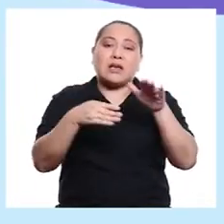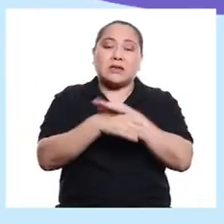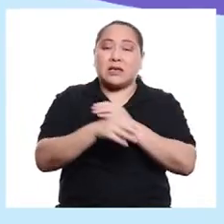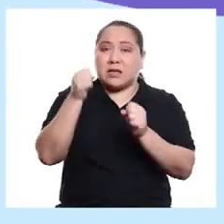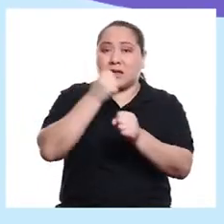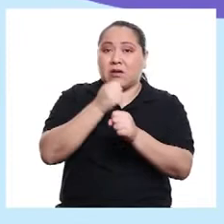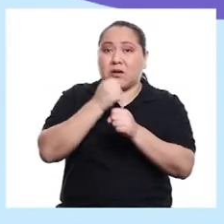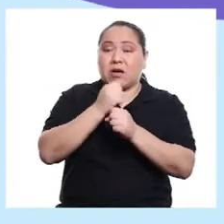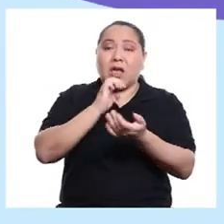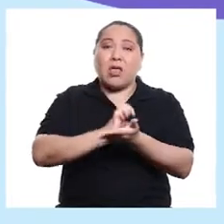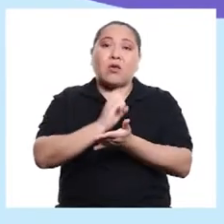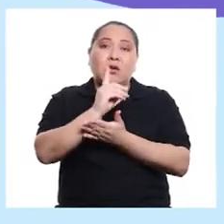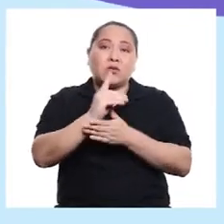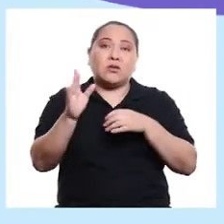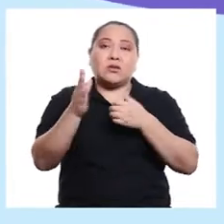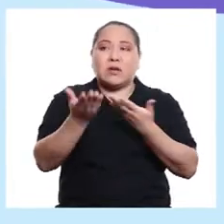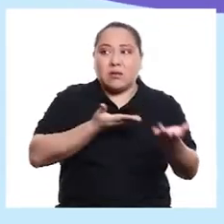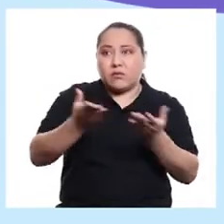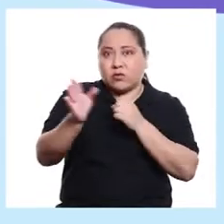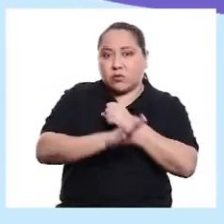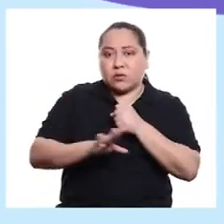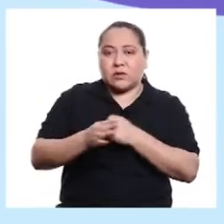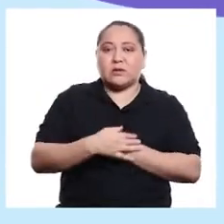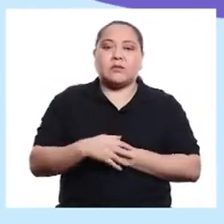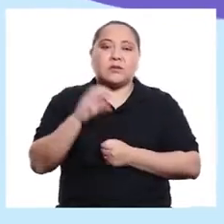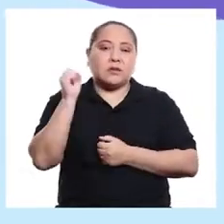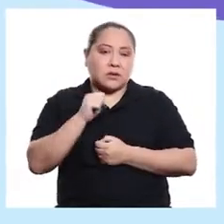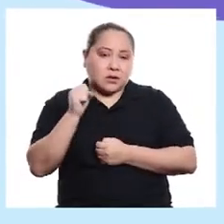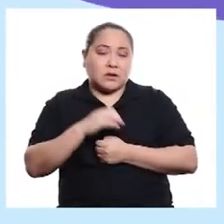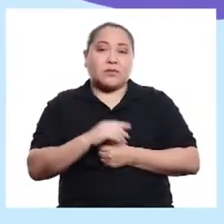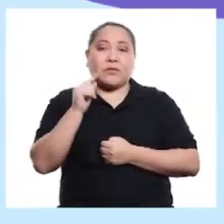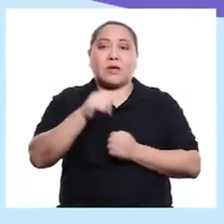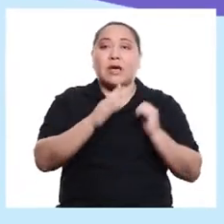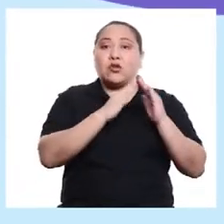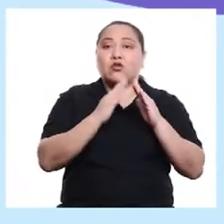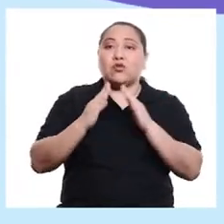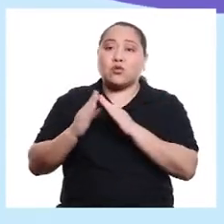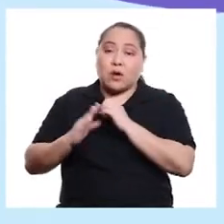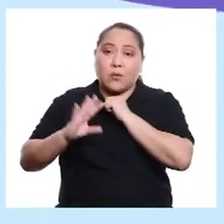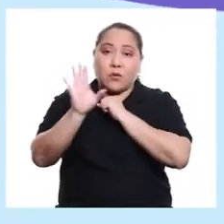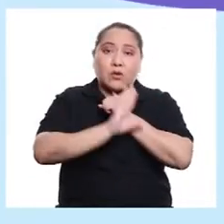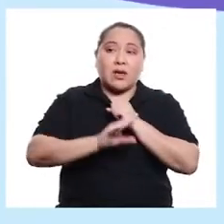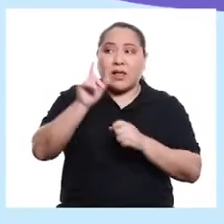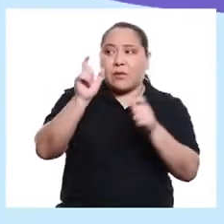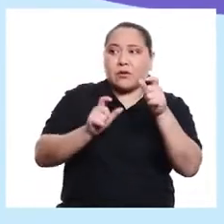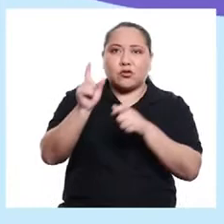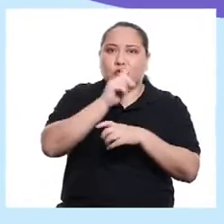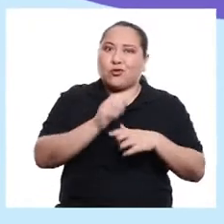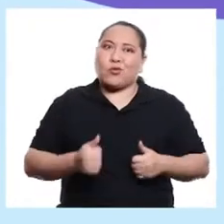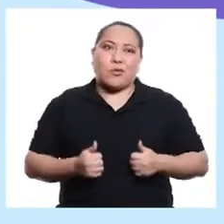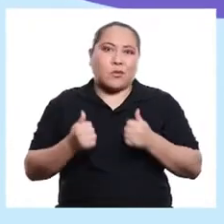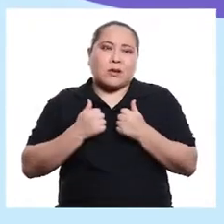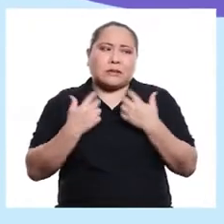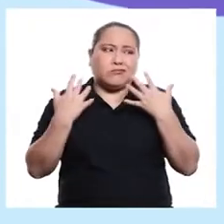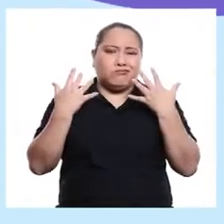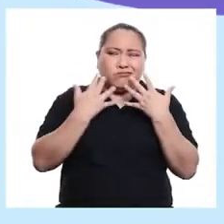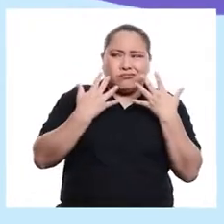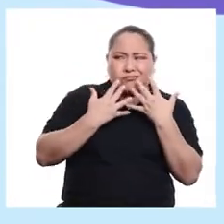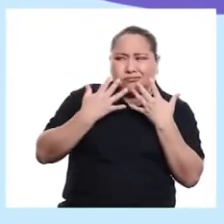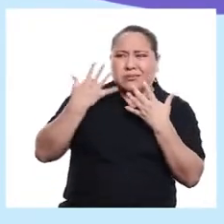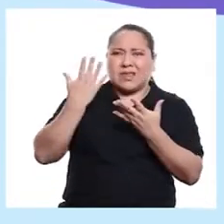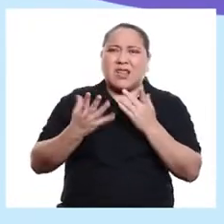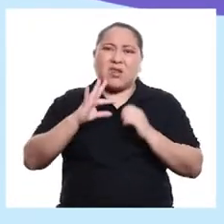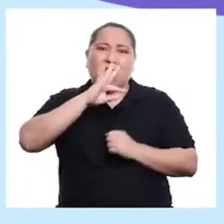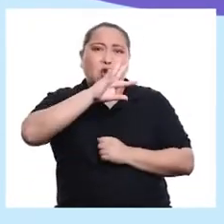empleo, educación y servicios básicos. Sí, ya que en ciudades seguras las personas no vivirían con el miedo de ser víctimas